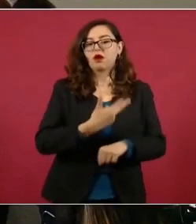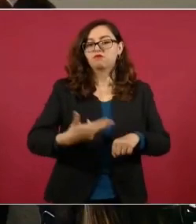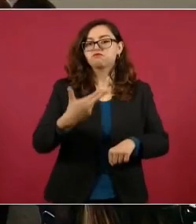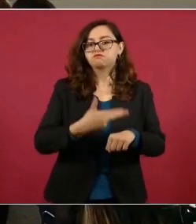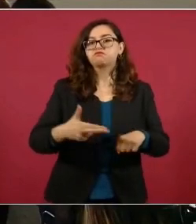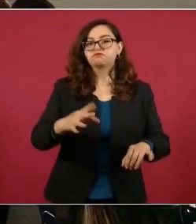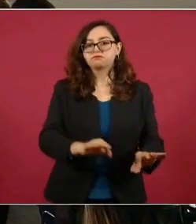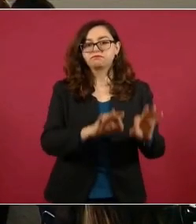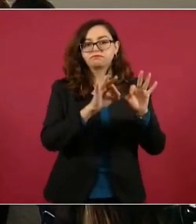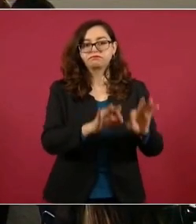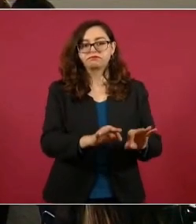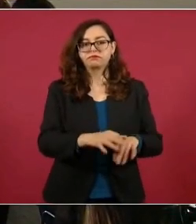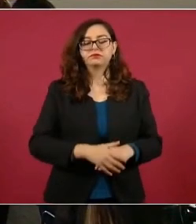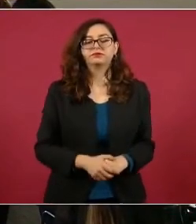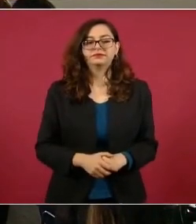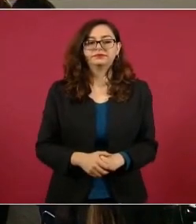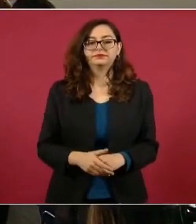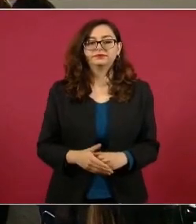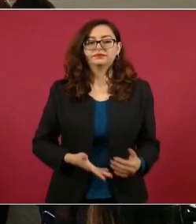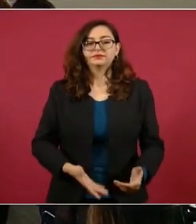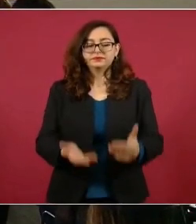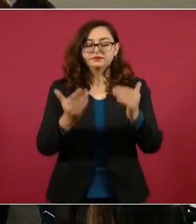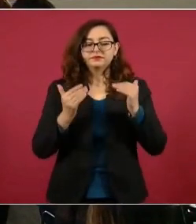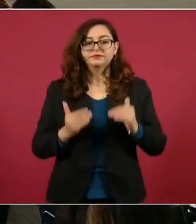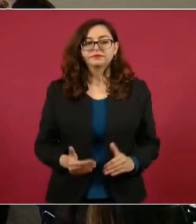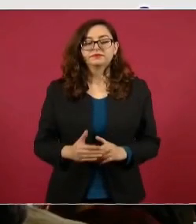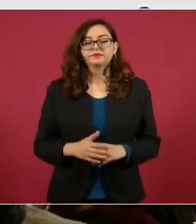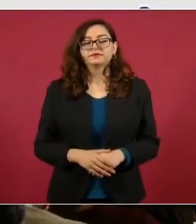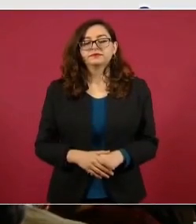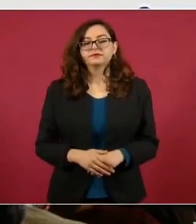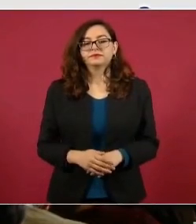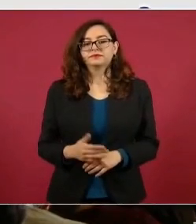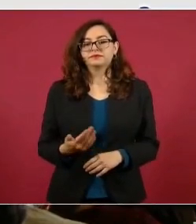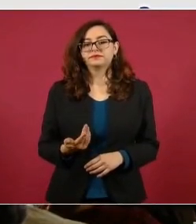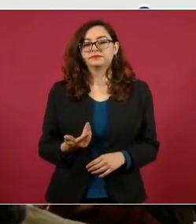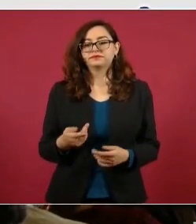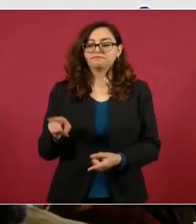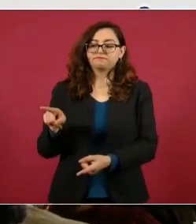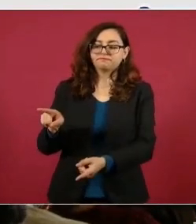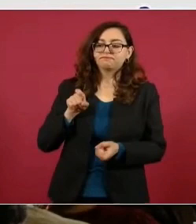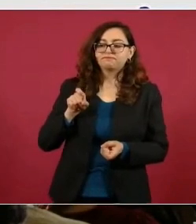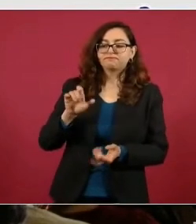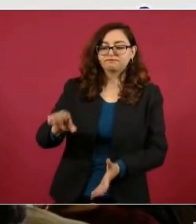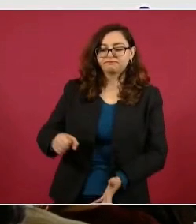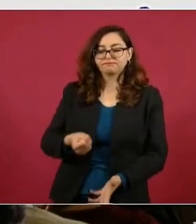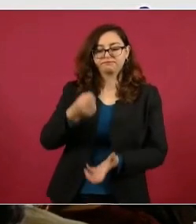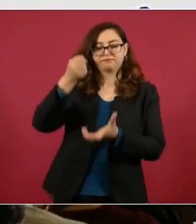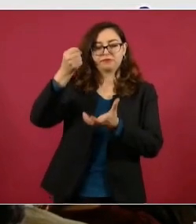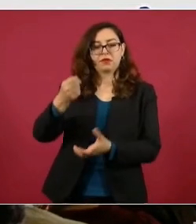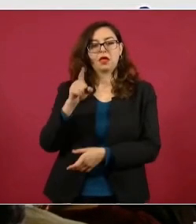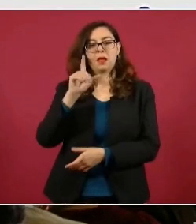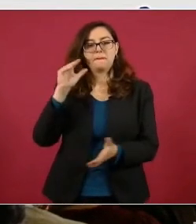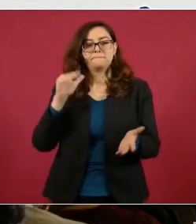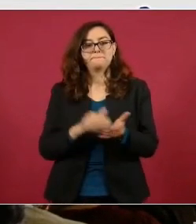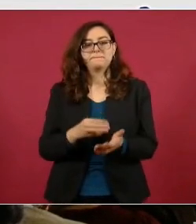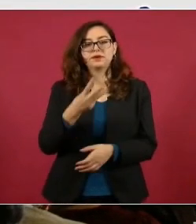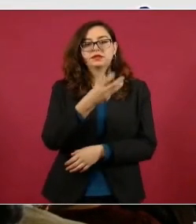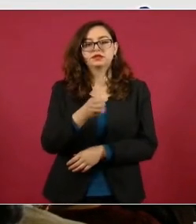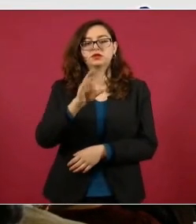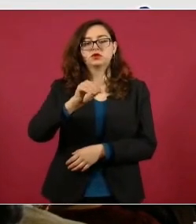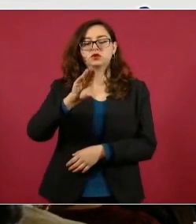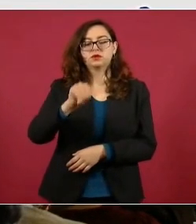Aquí están los recursos que se obtuvieron con esta medida 1394